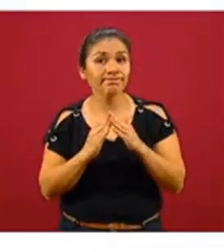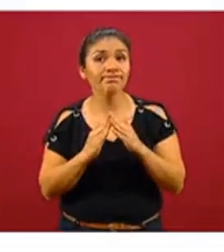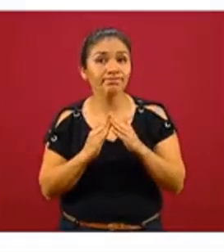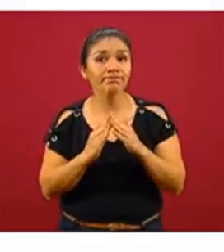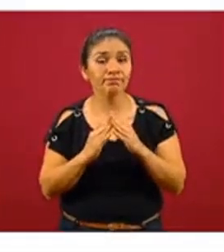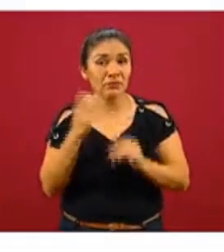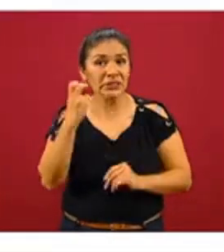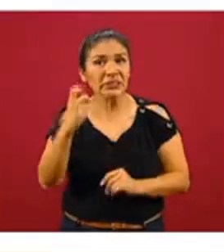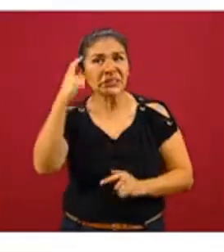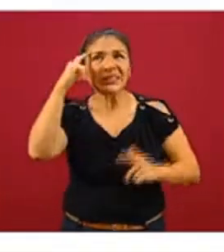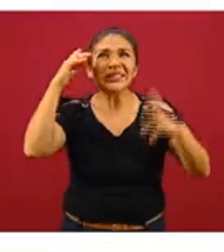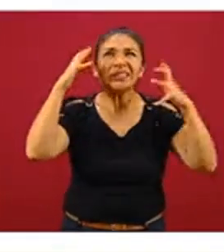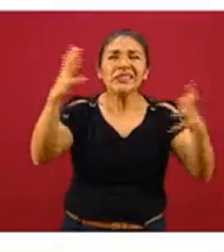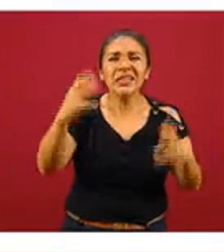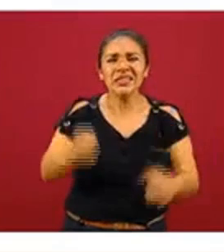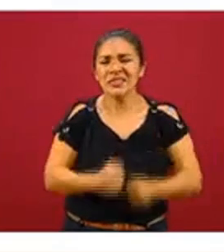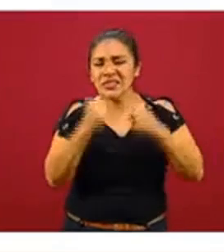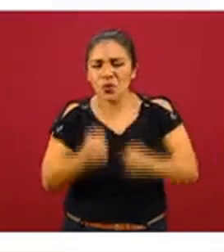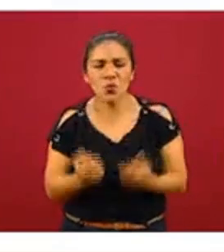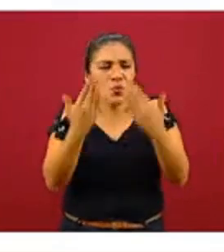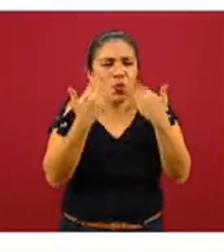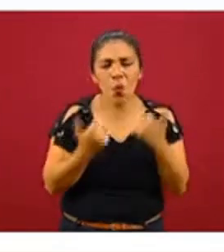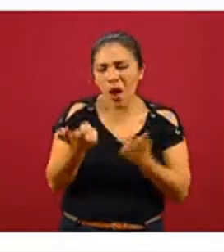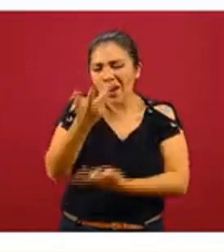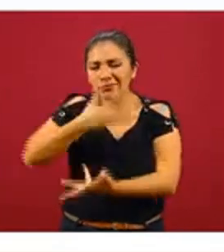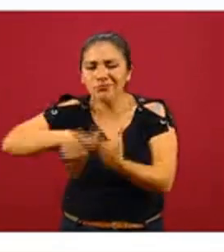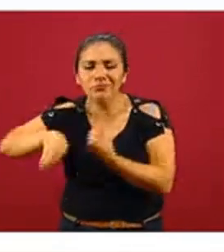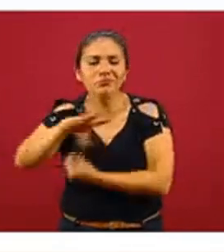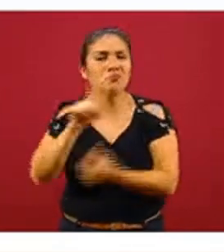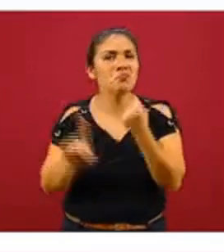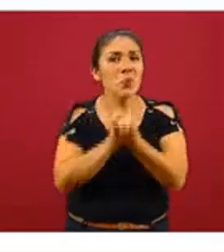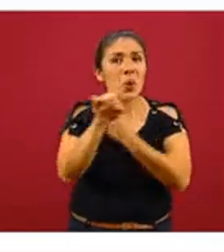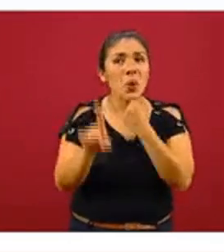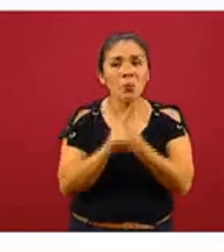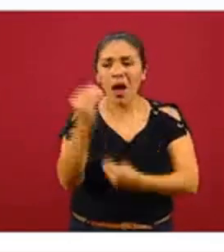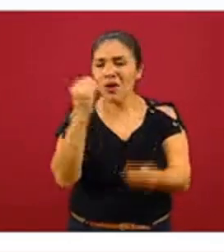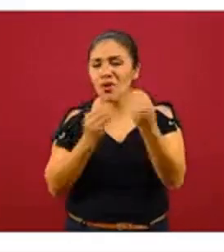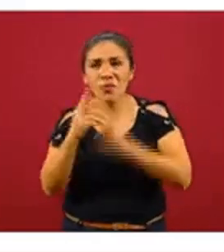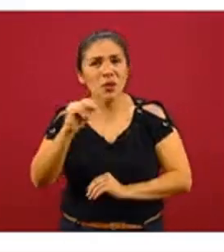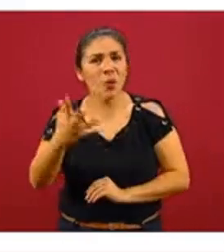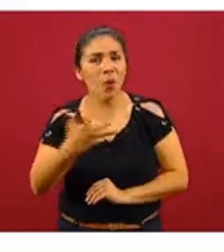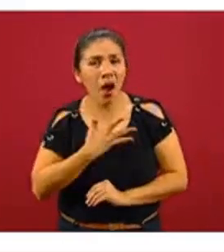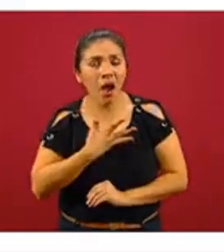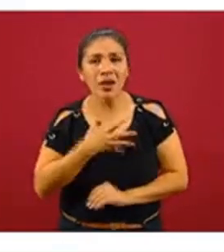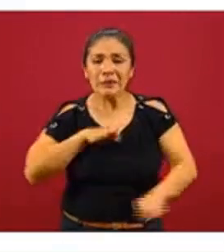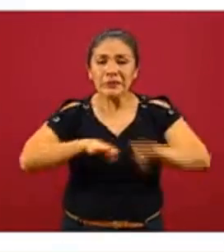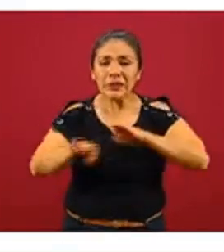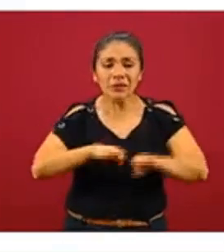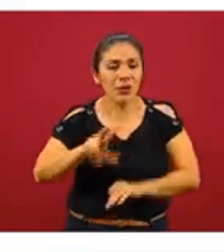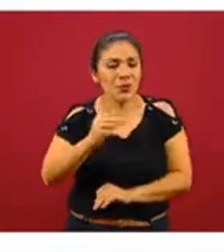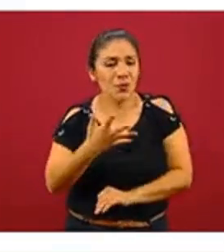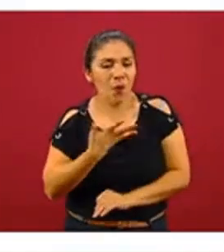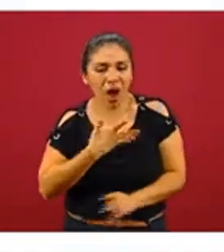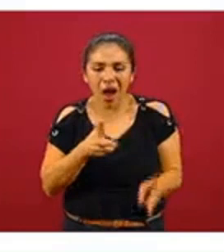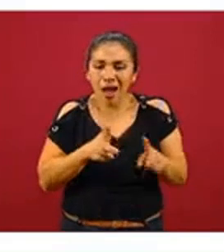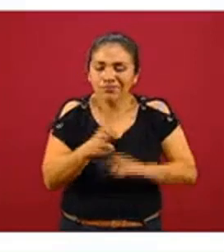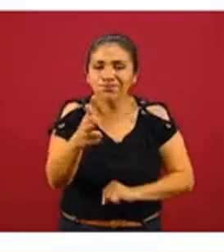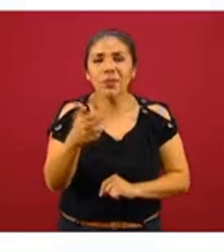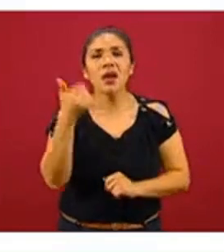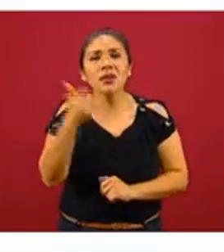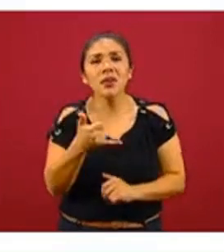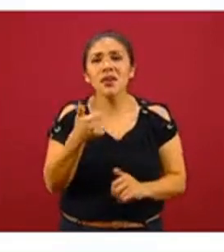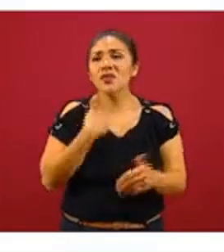de estrés, la inseguridad económica y alimentaria, el desempleo y las restricciones de